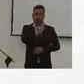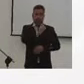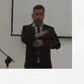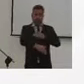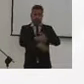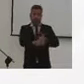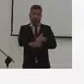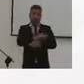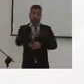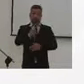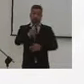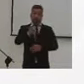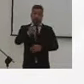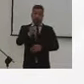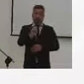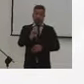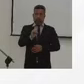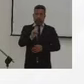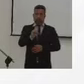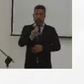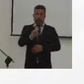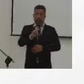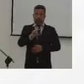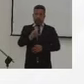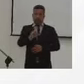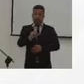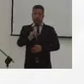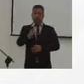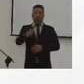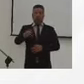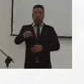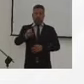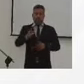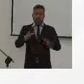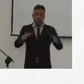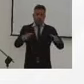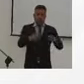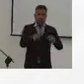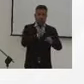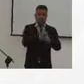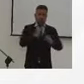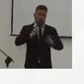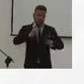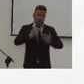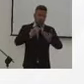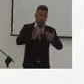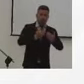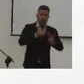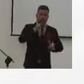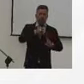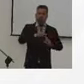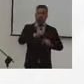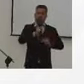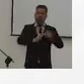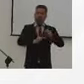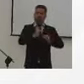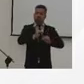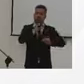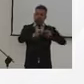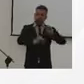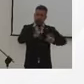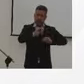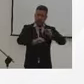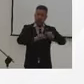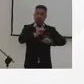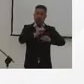usted, ministro Ernesto Lucena, quien ha confiado en este equipo de trabajo para la construcción